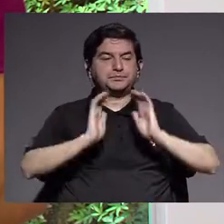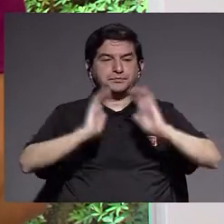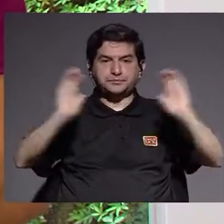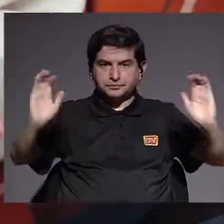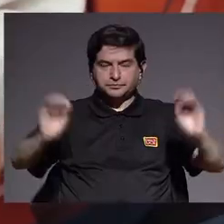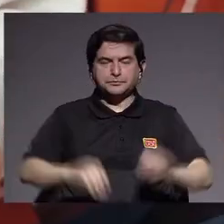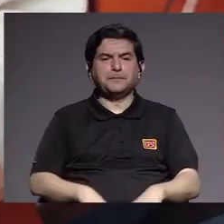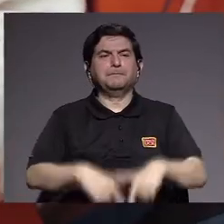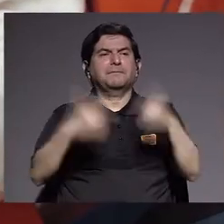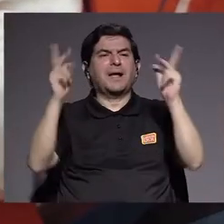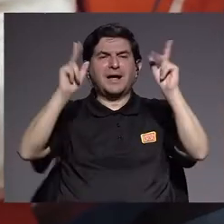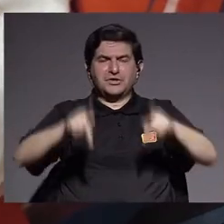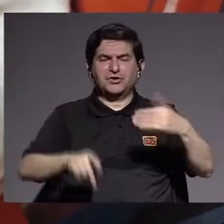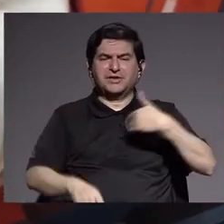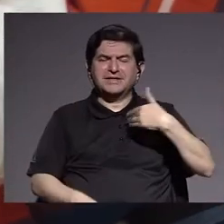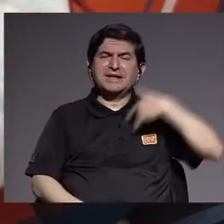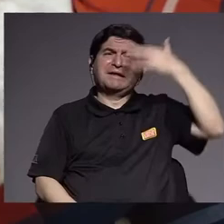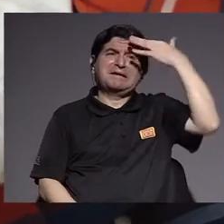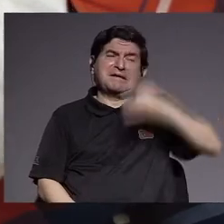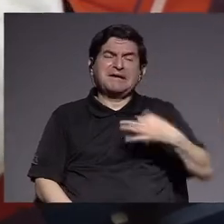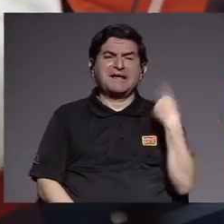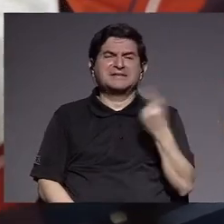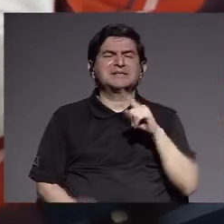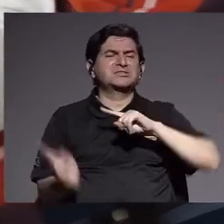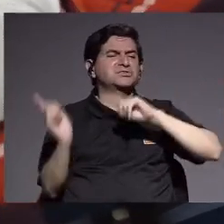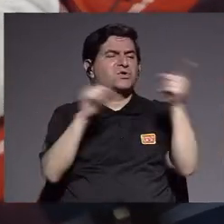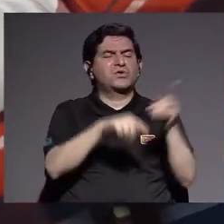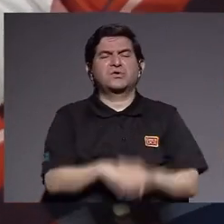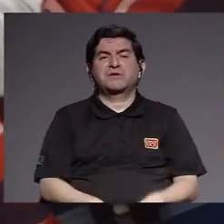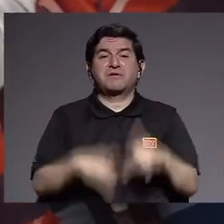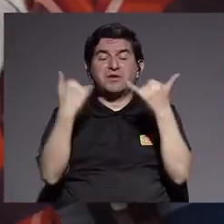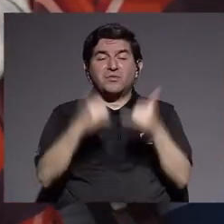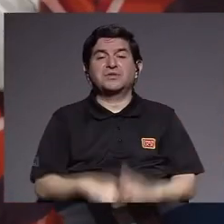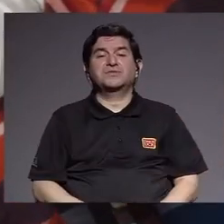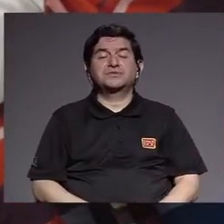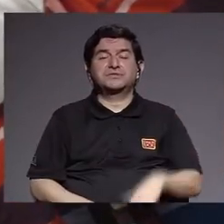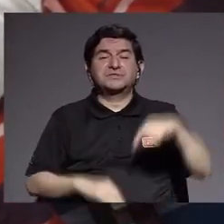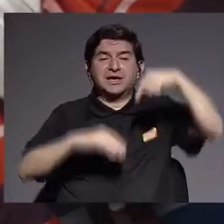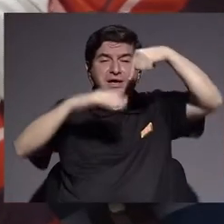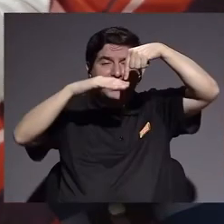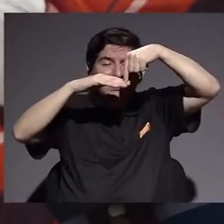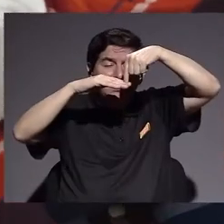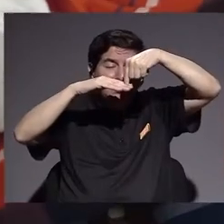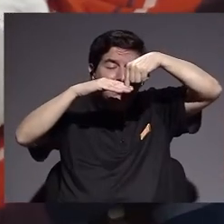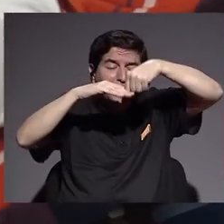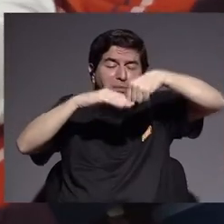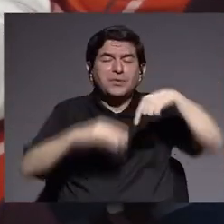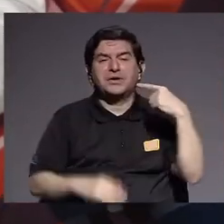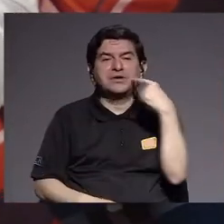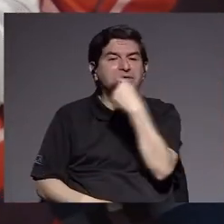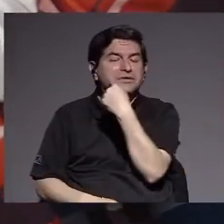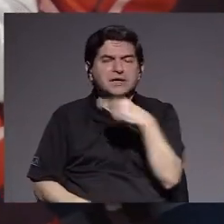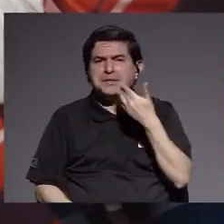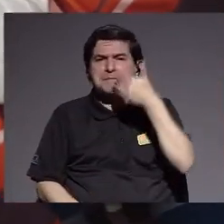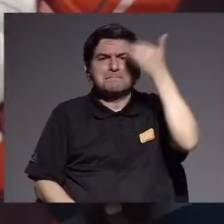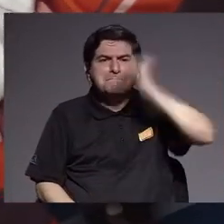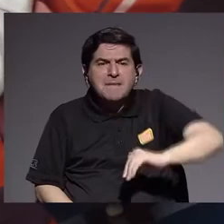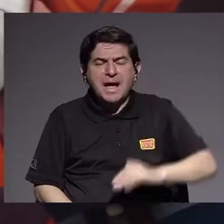en los niños la mayoría tienen la creencia de que un día